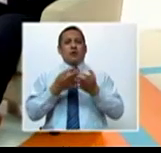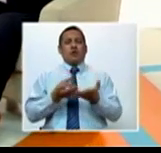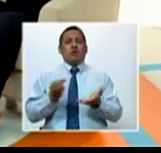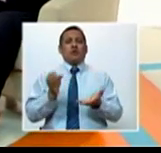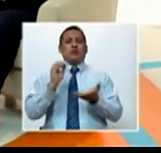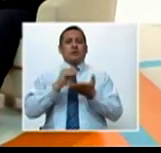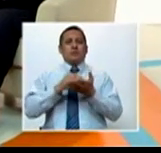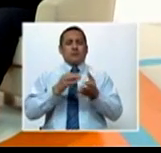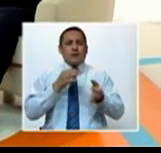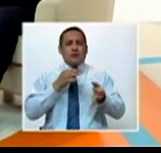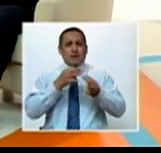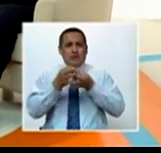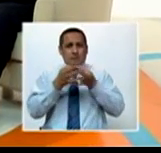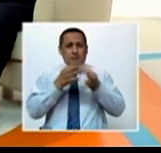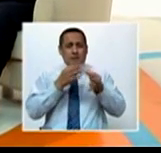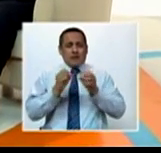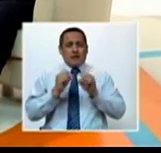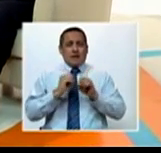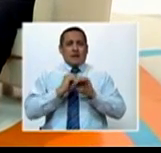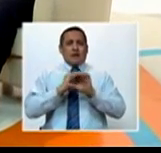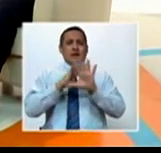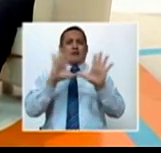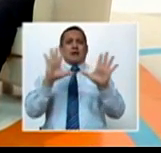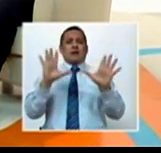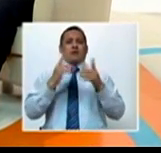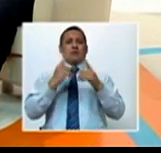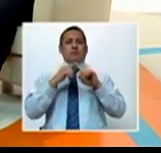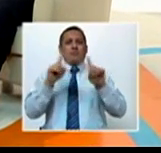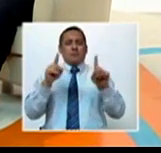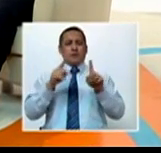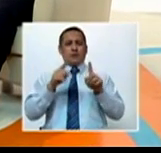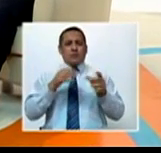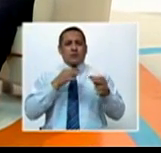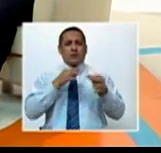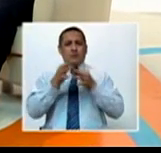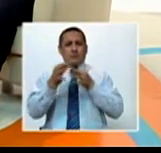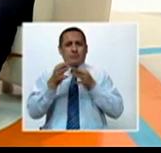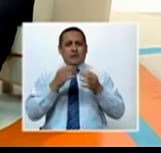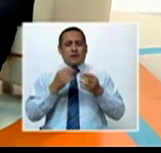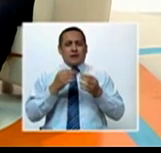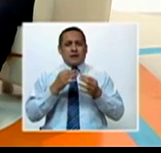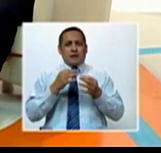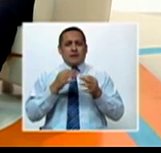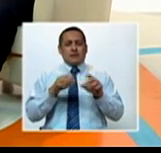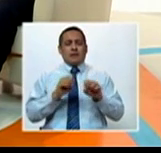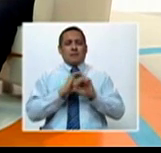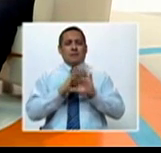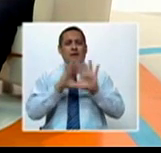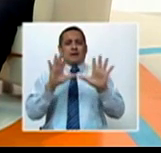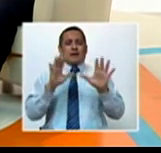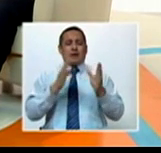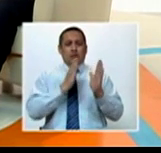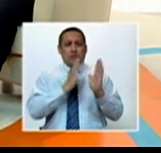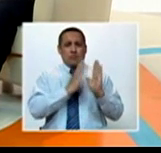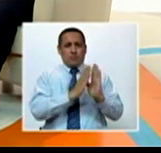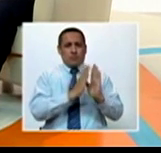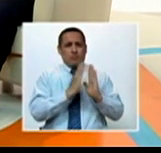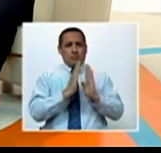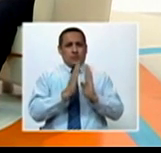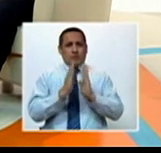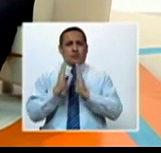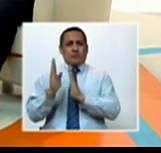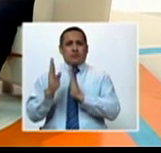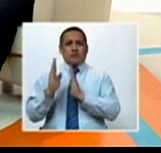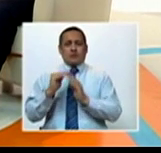vuelva a pronunciarse, ¿no? Pero con esta salvedad. Tenga usted estas